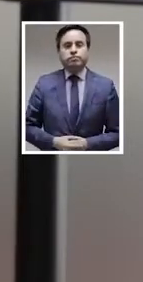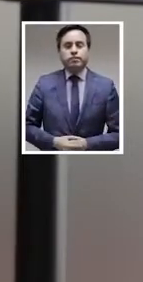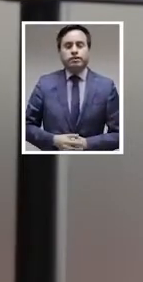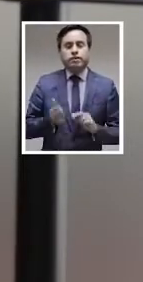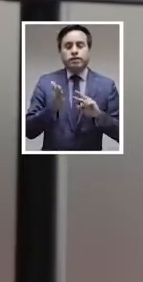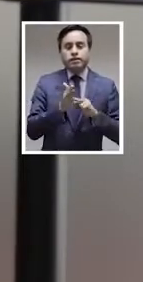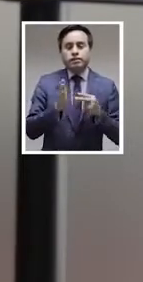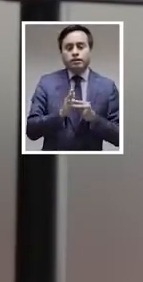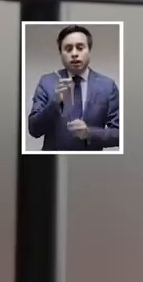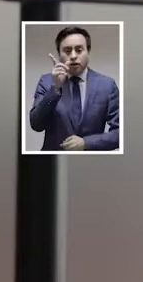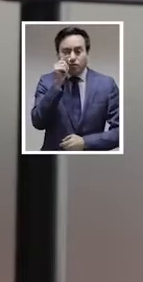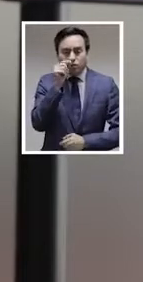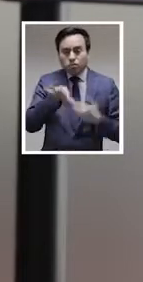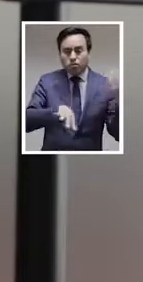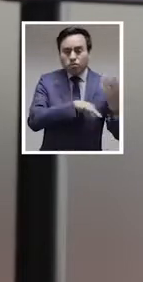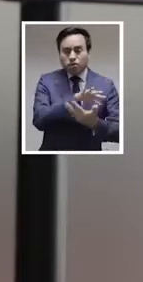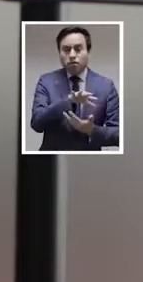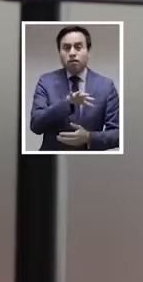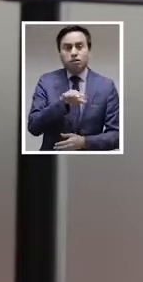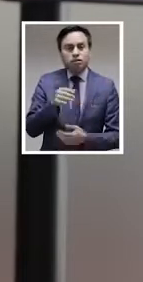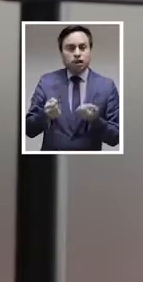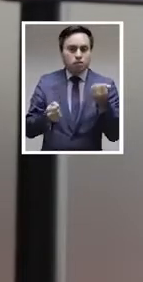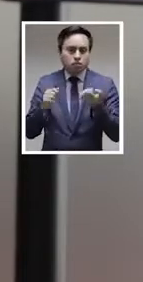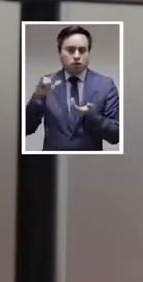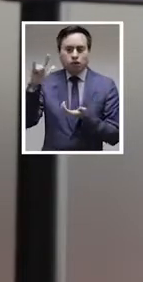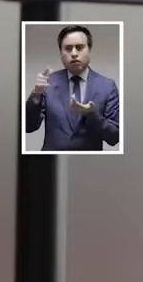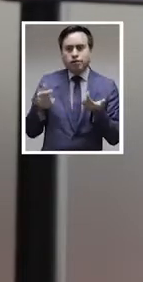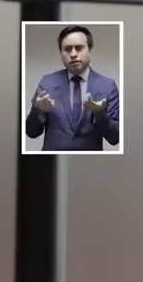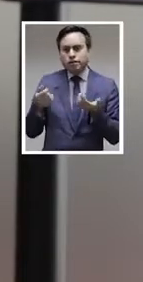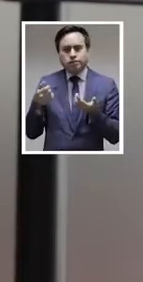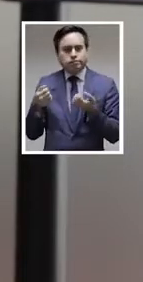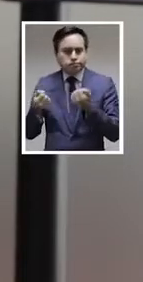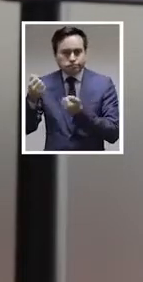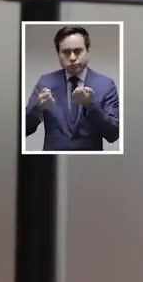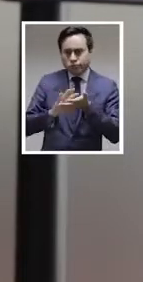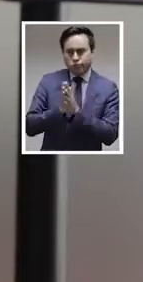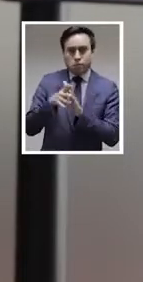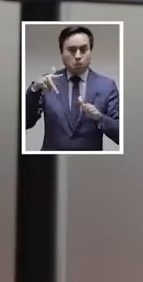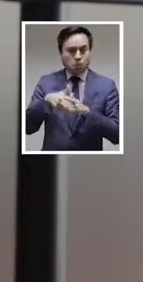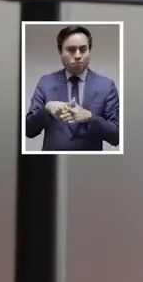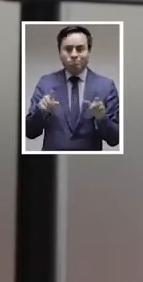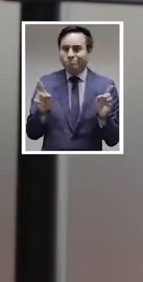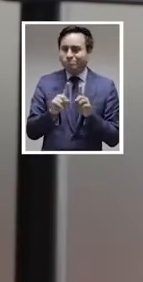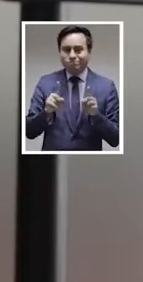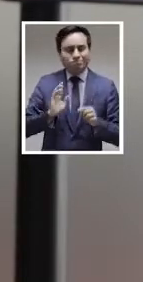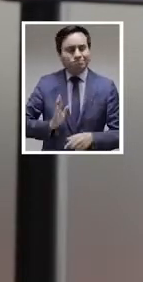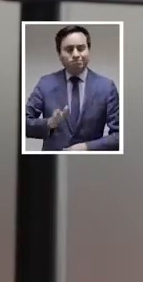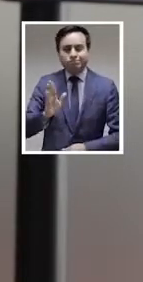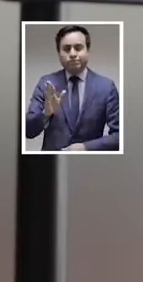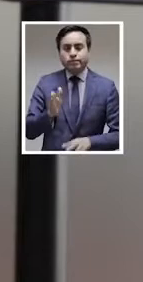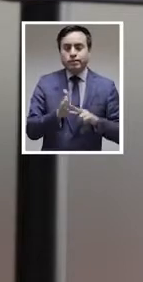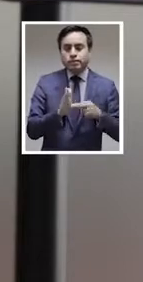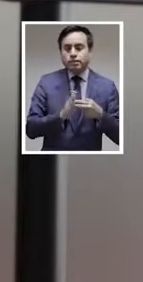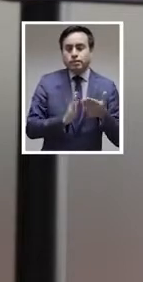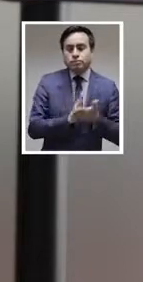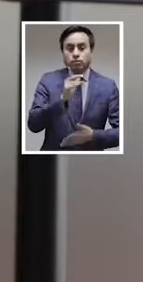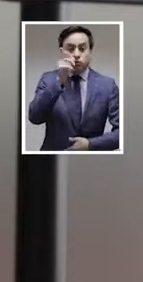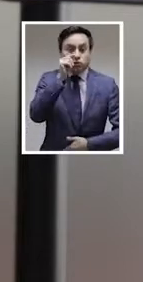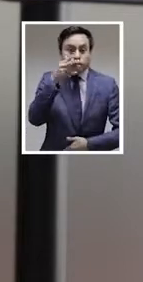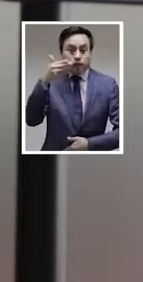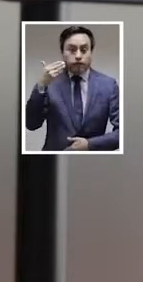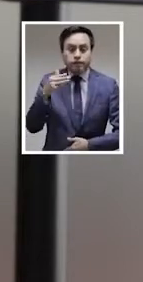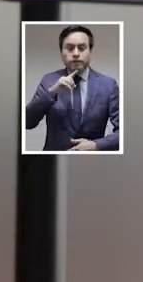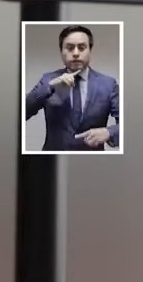la crisis de octubre, el transporte no ha tenido detenciones. Desde la crisis de octubre,